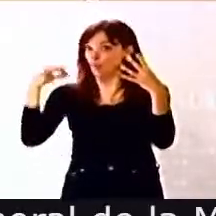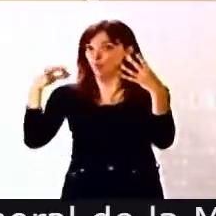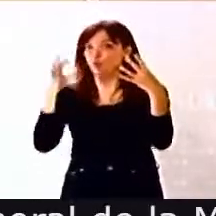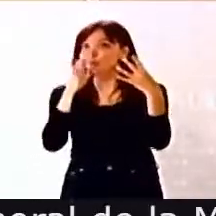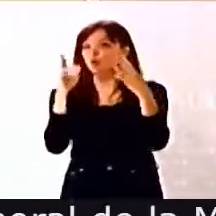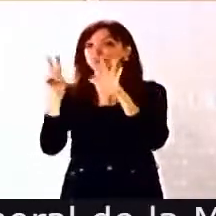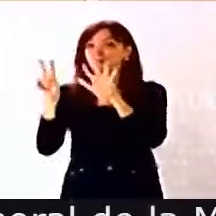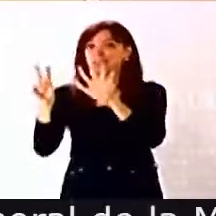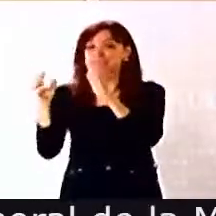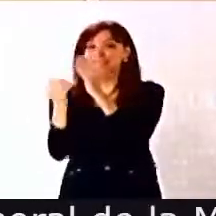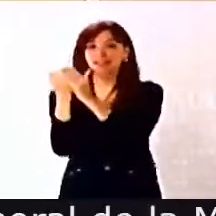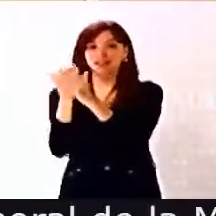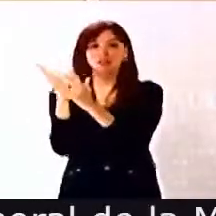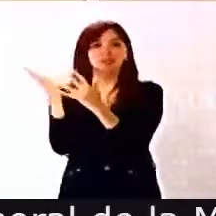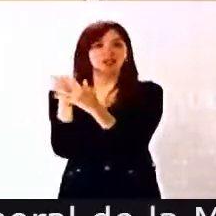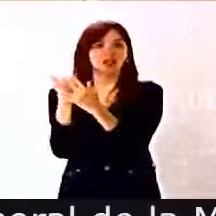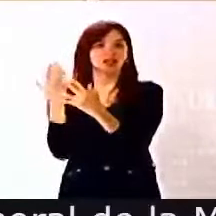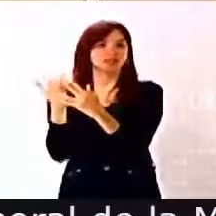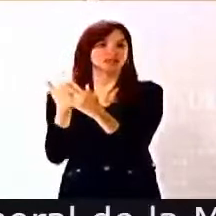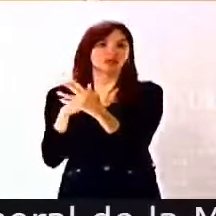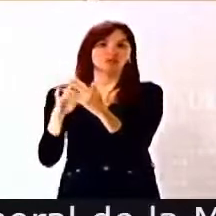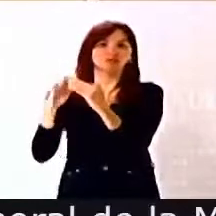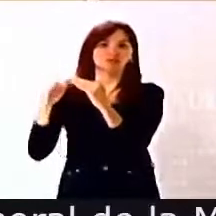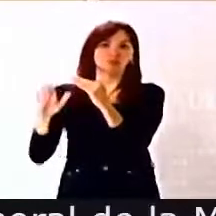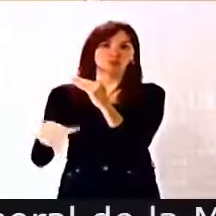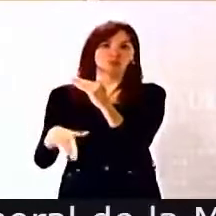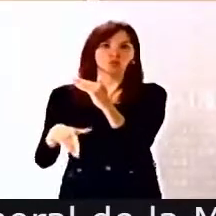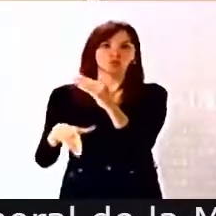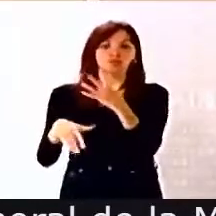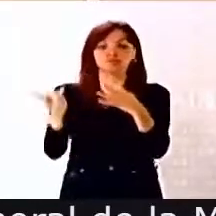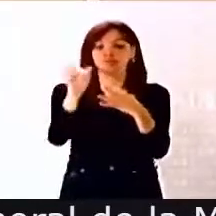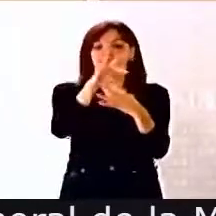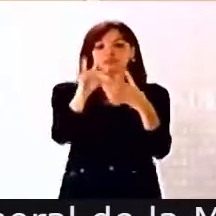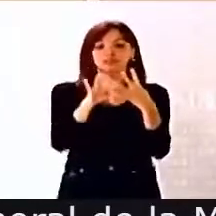sitúa justo en el 50%, en el resto,